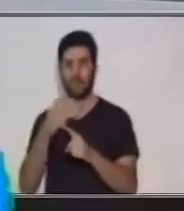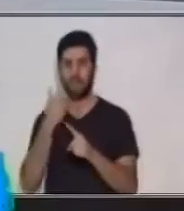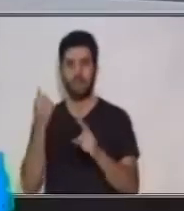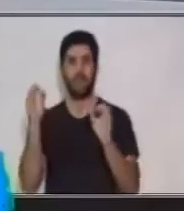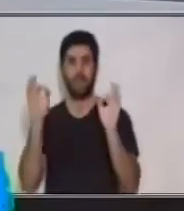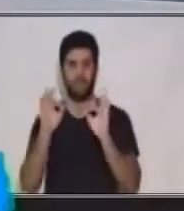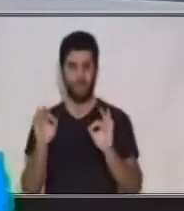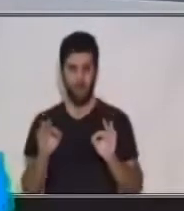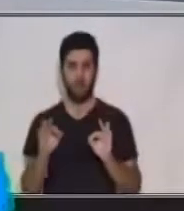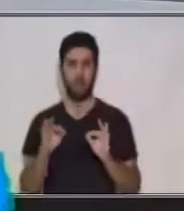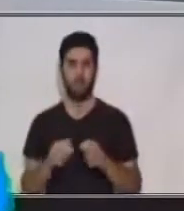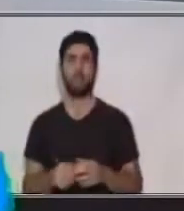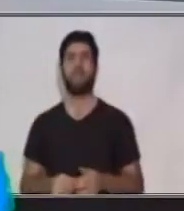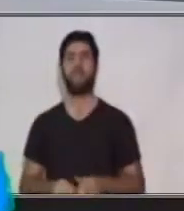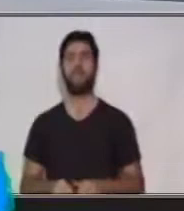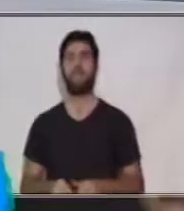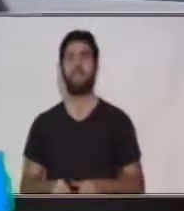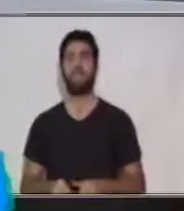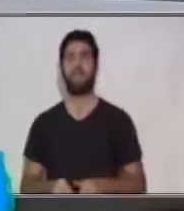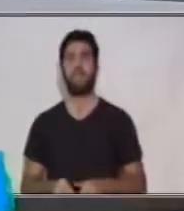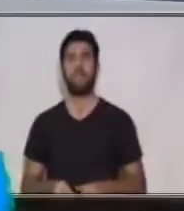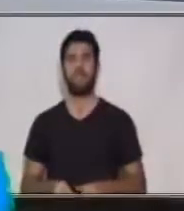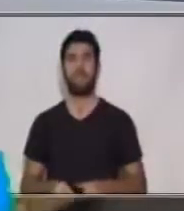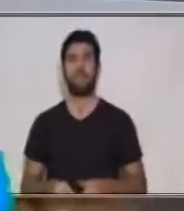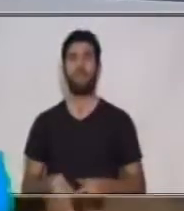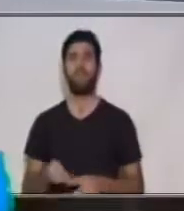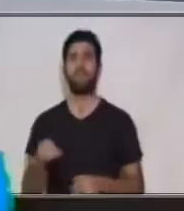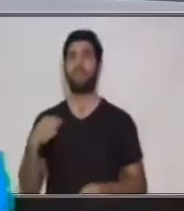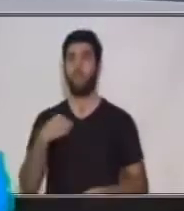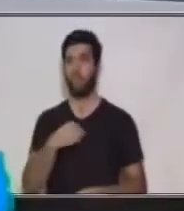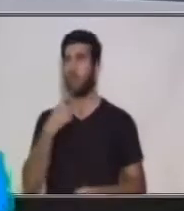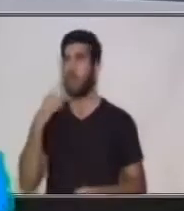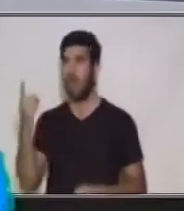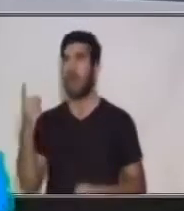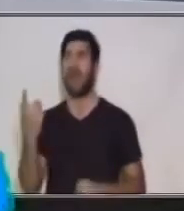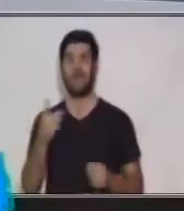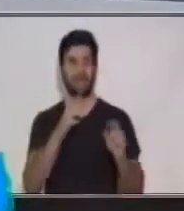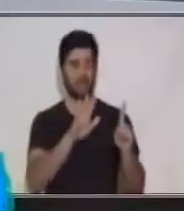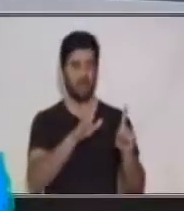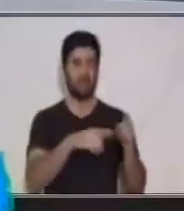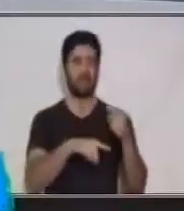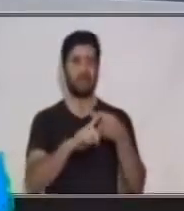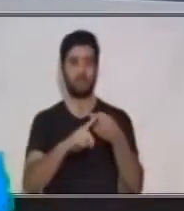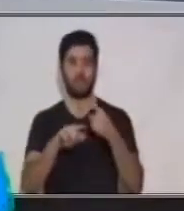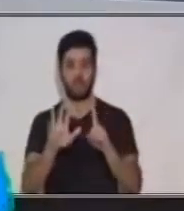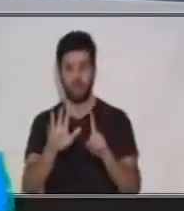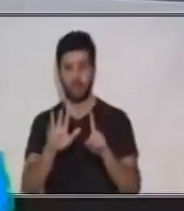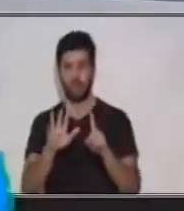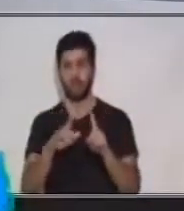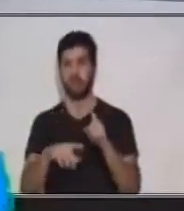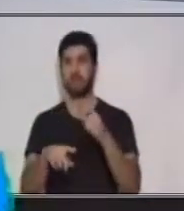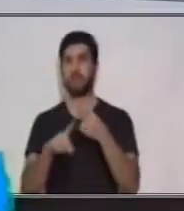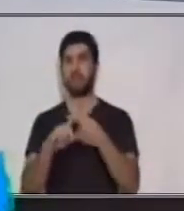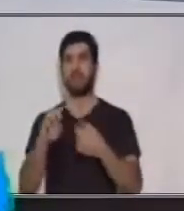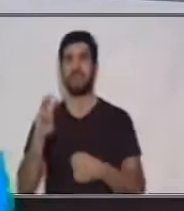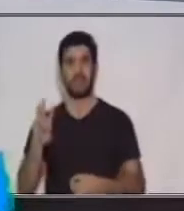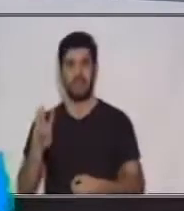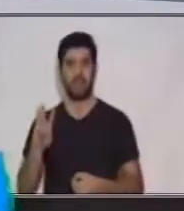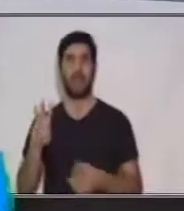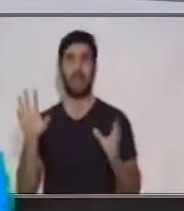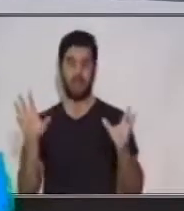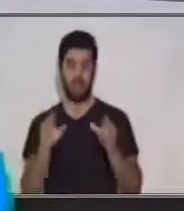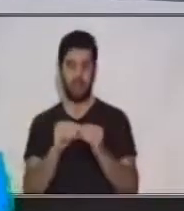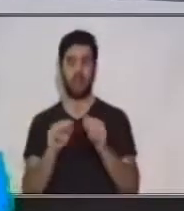realizando, ¿de acuerdo? Entonces decimos 6 más 6 son 12, ¿de acuerdo? Más 3, podemos sumar